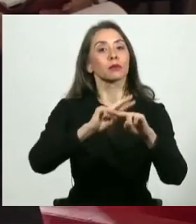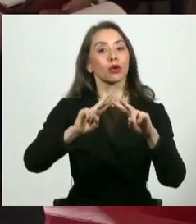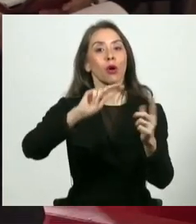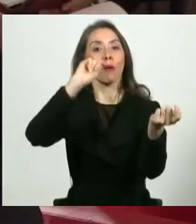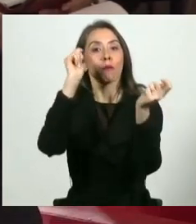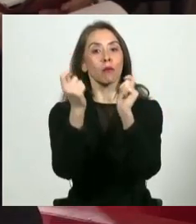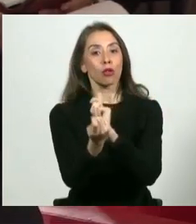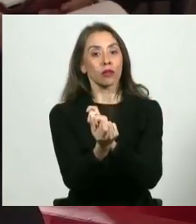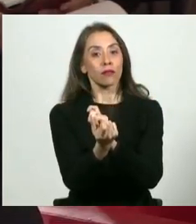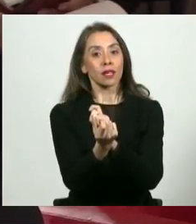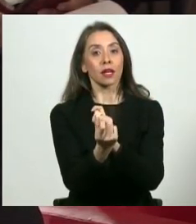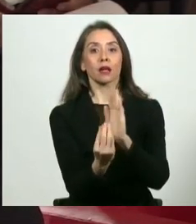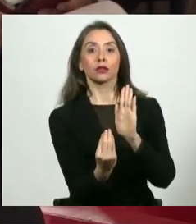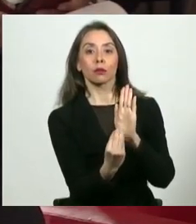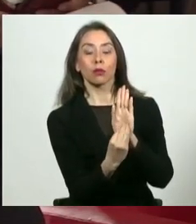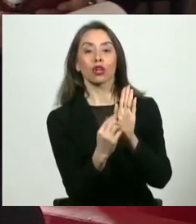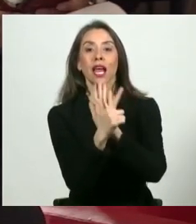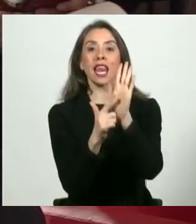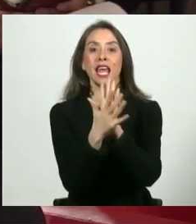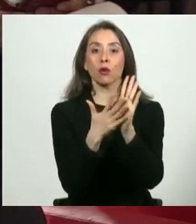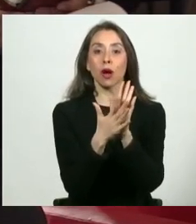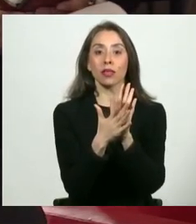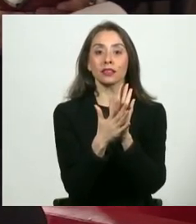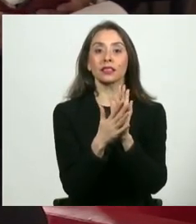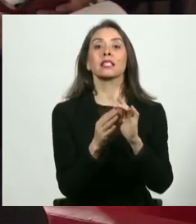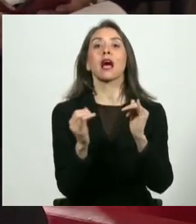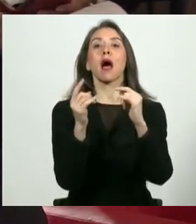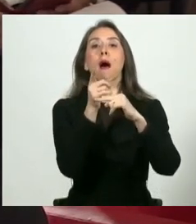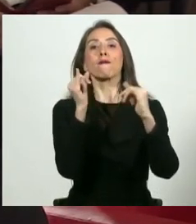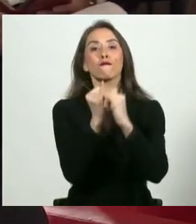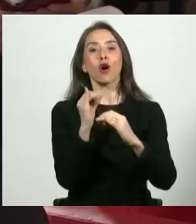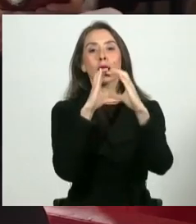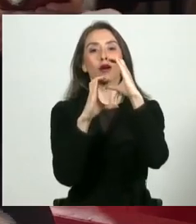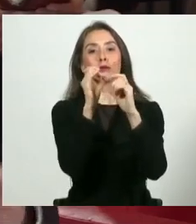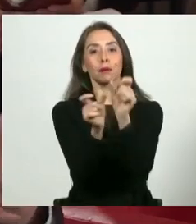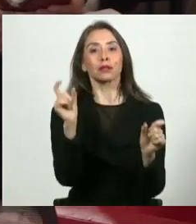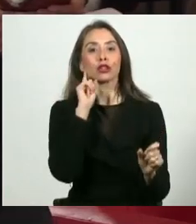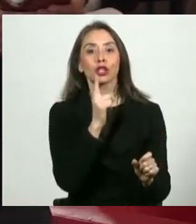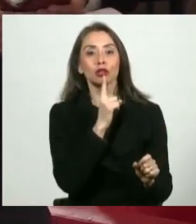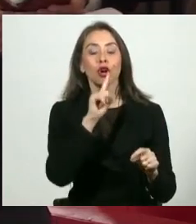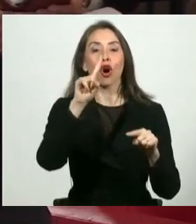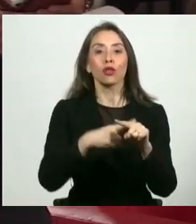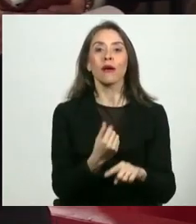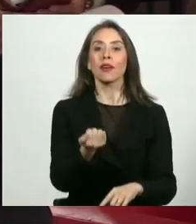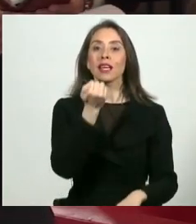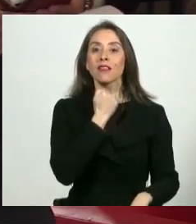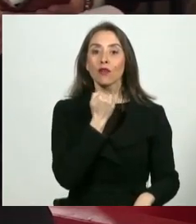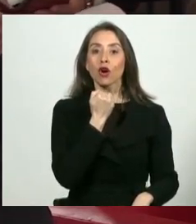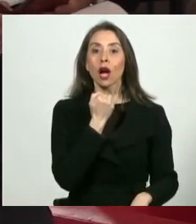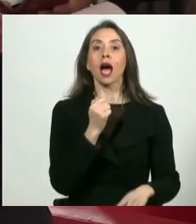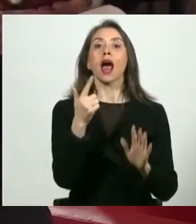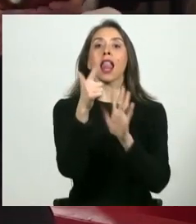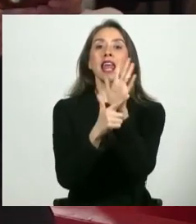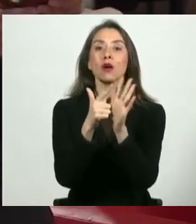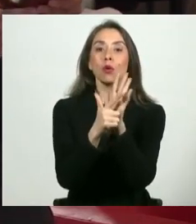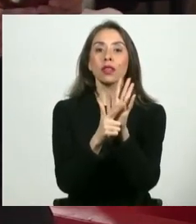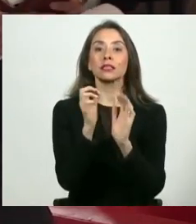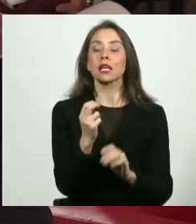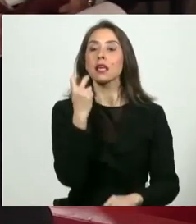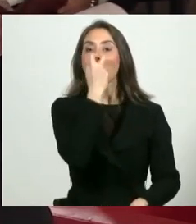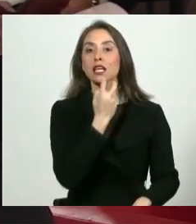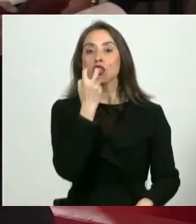modificación, pusieron lengua de señas en el medio de comunicación de las personas sordas. Otra vez se equivocaron. No, la lengua de señas es un